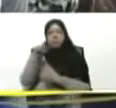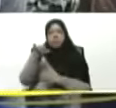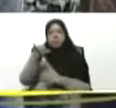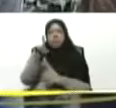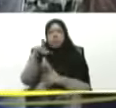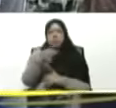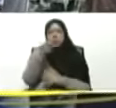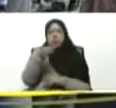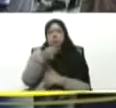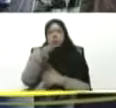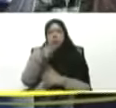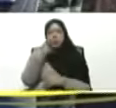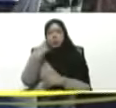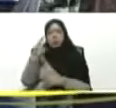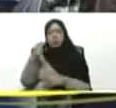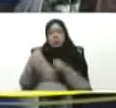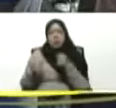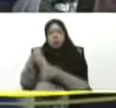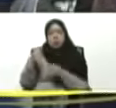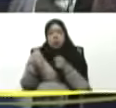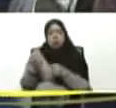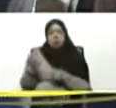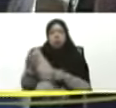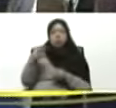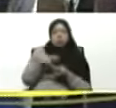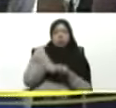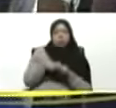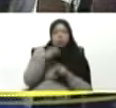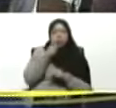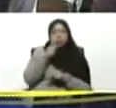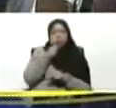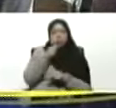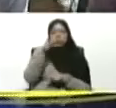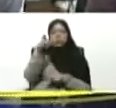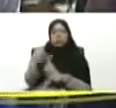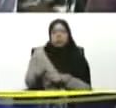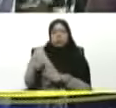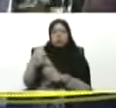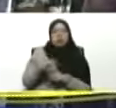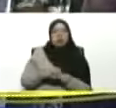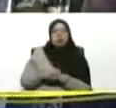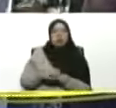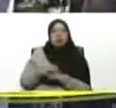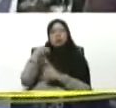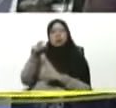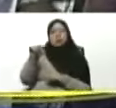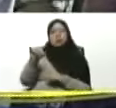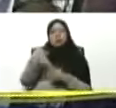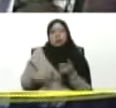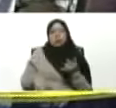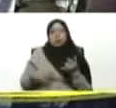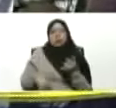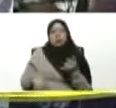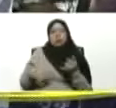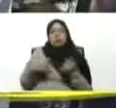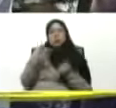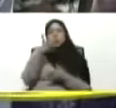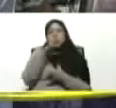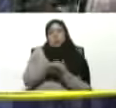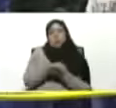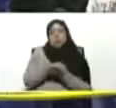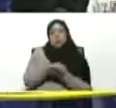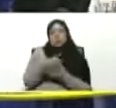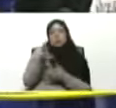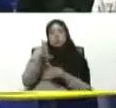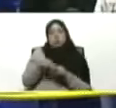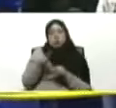1 de la tarde uno iba a agarrar el carrito por puesto, ¿quién estaba en la parada? Con un forro negro de cuatro y un forro